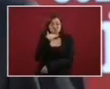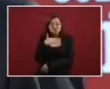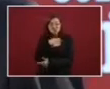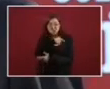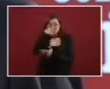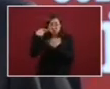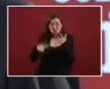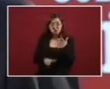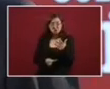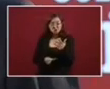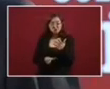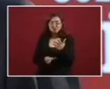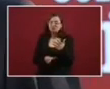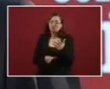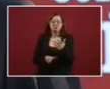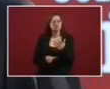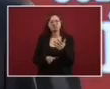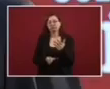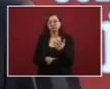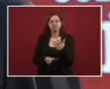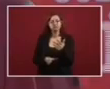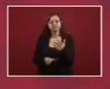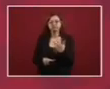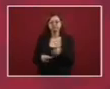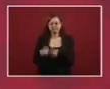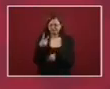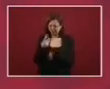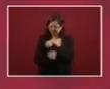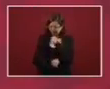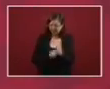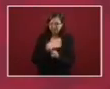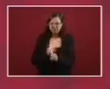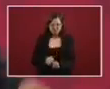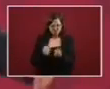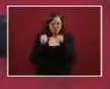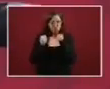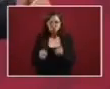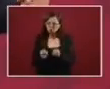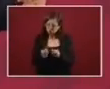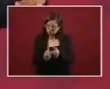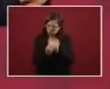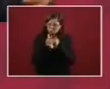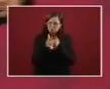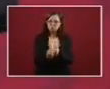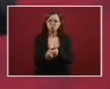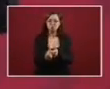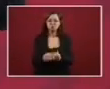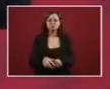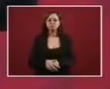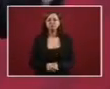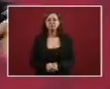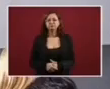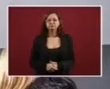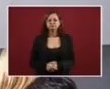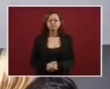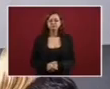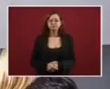el combate a la corrupción es decir que ya no puedan